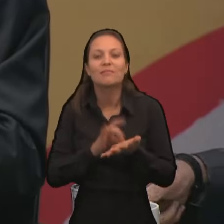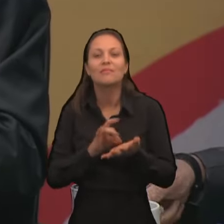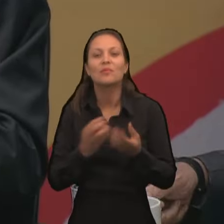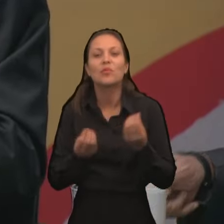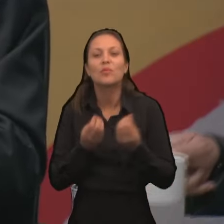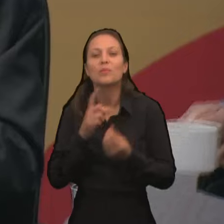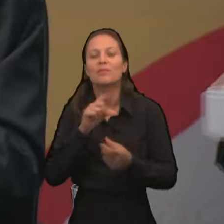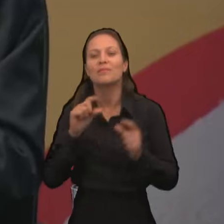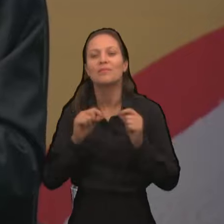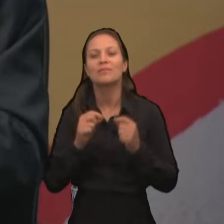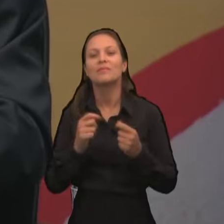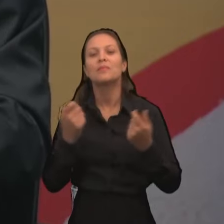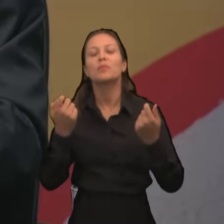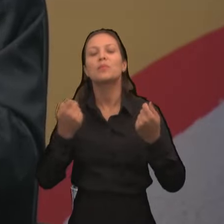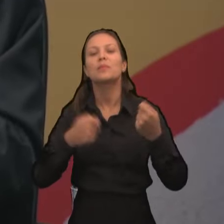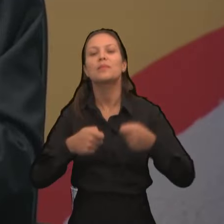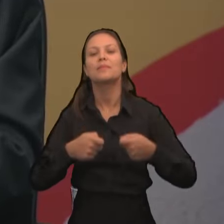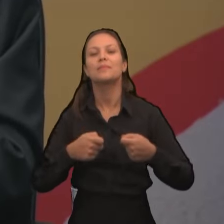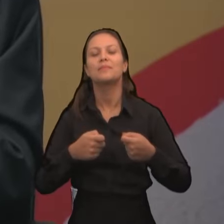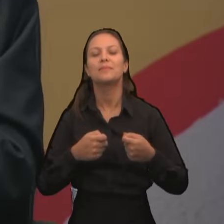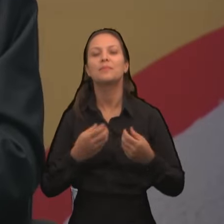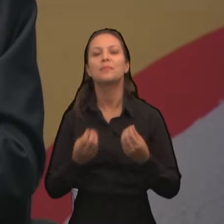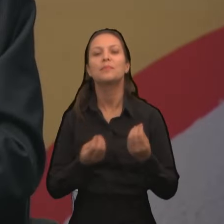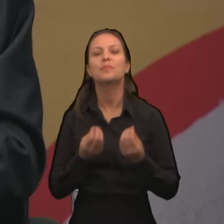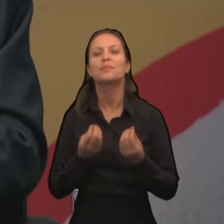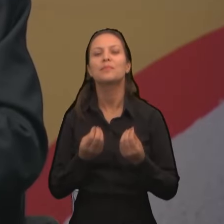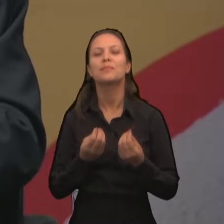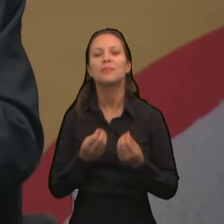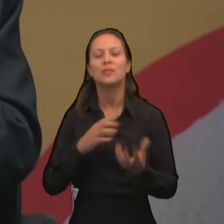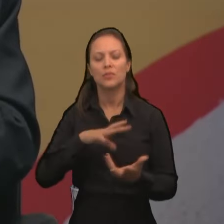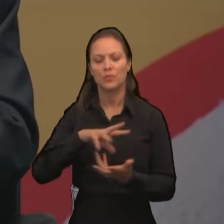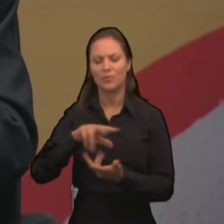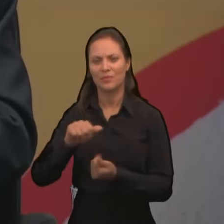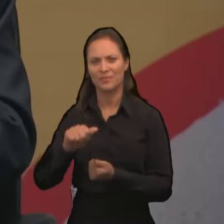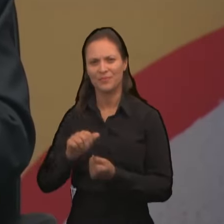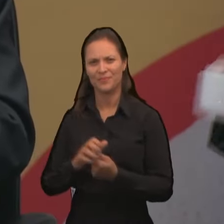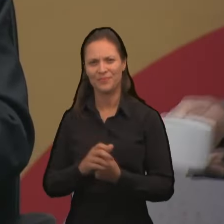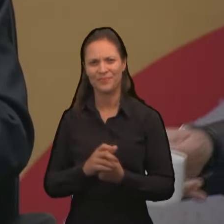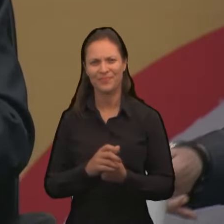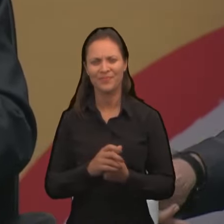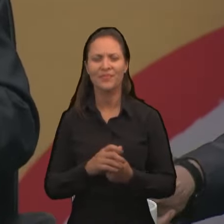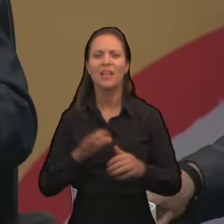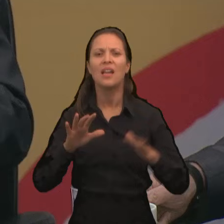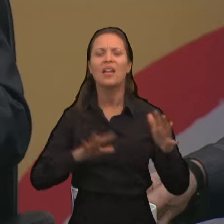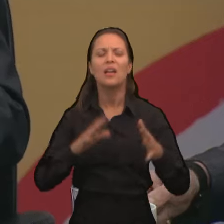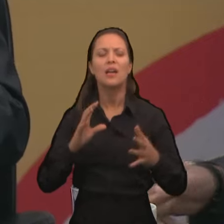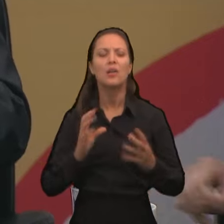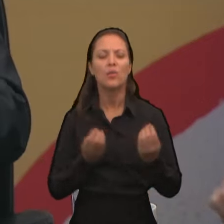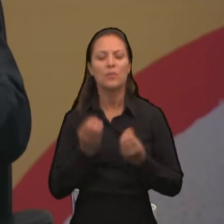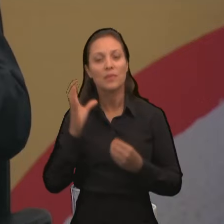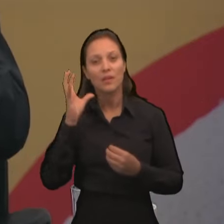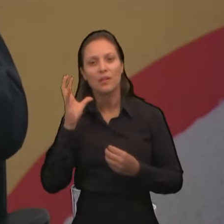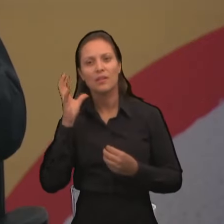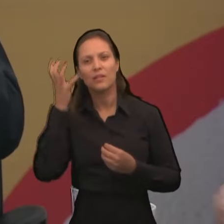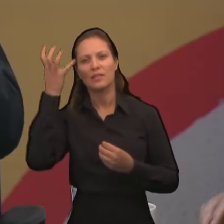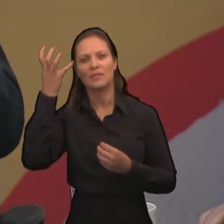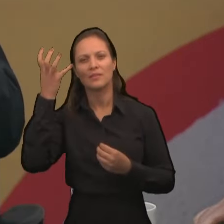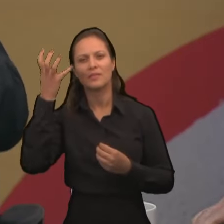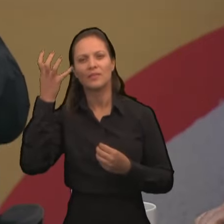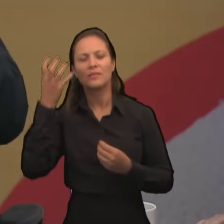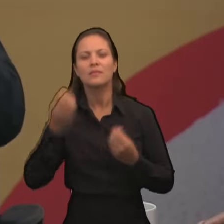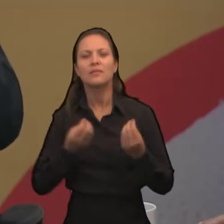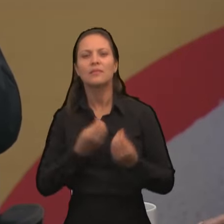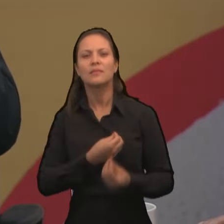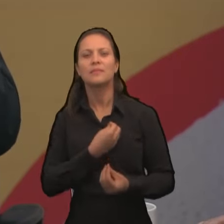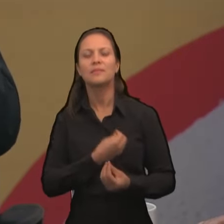tiene, que es la posibilidad de que en el mundo algunas de las decisiones más